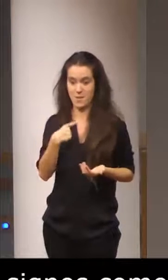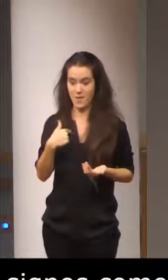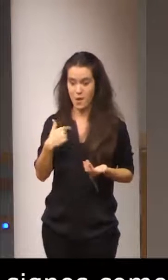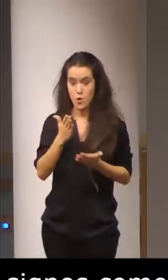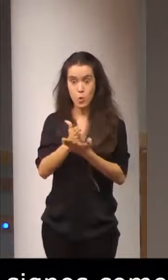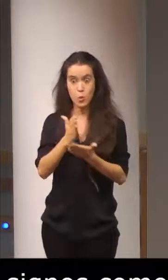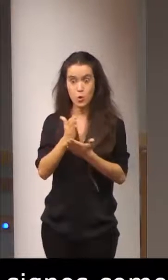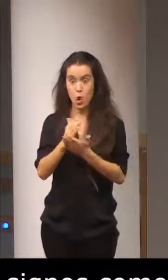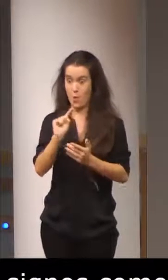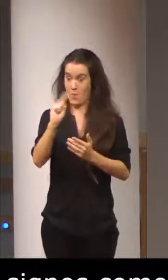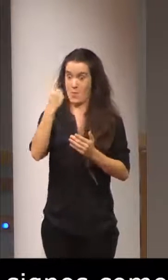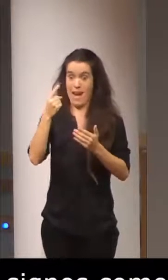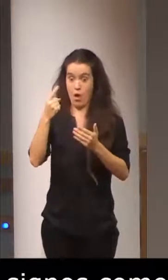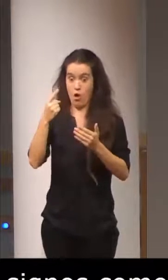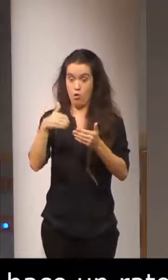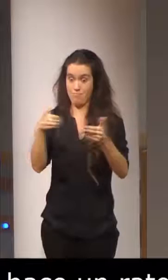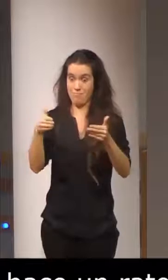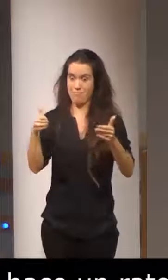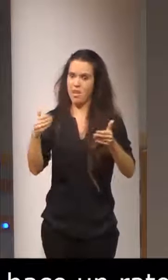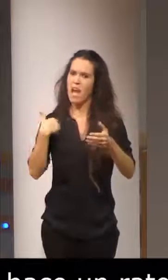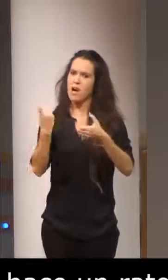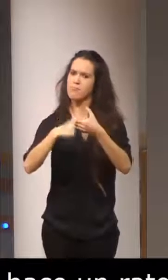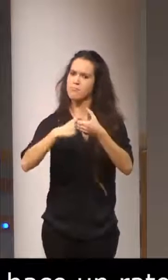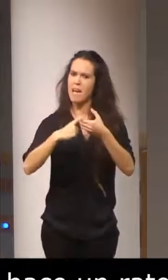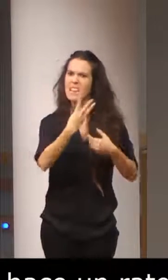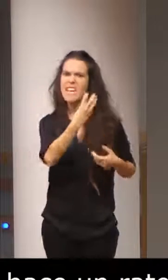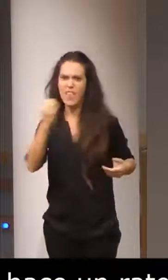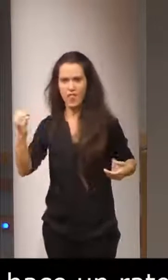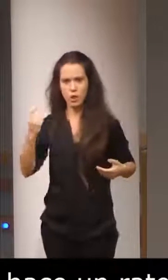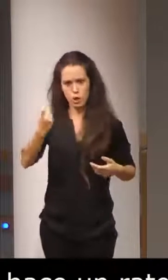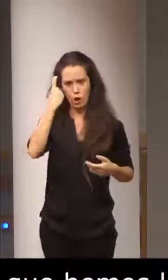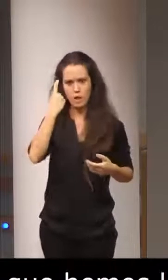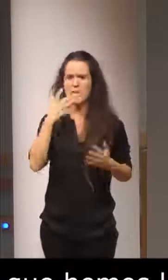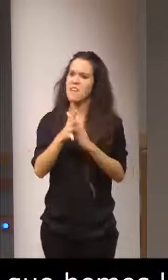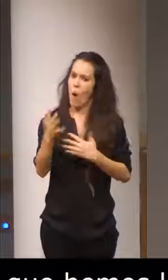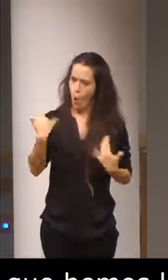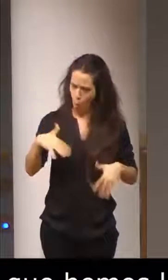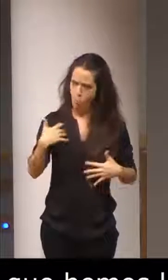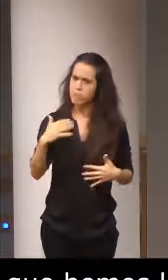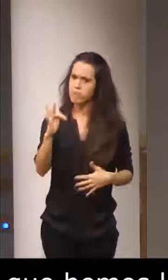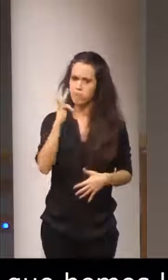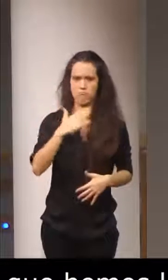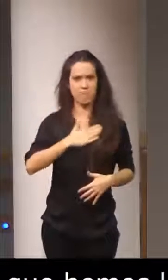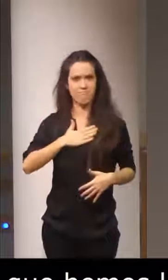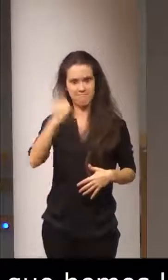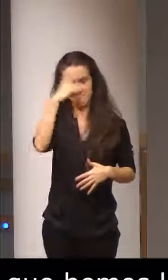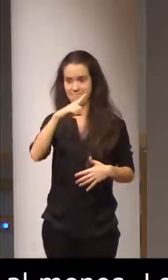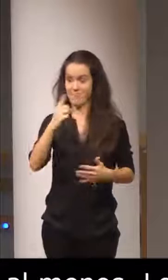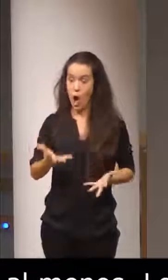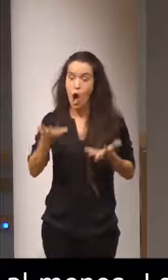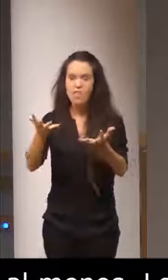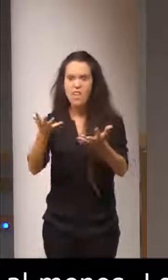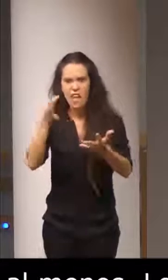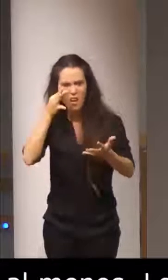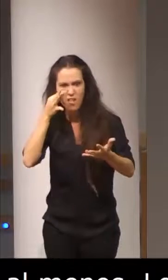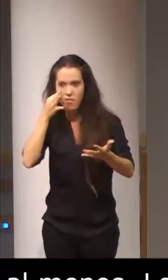lanzado tiene 300 estudiantes al menos lo cual es una satisfacción saber que responde a una demanda